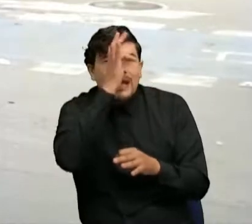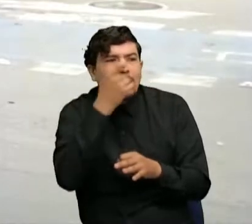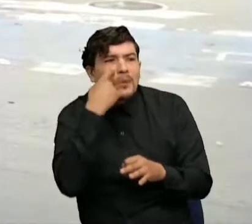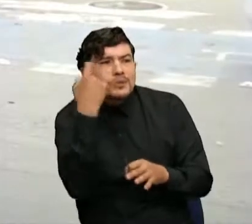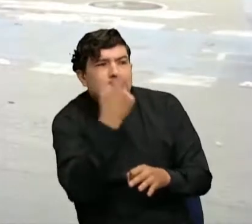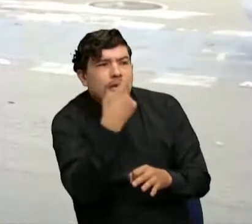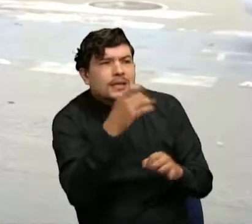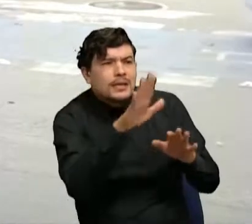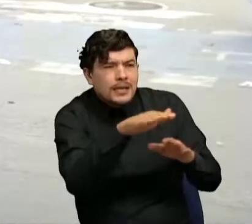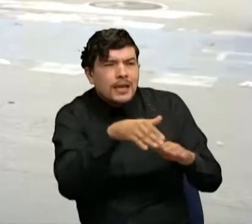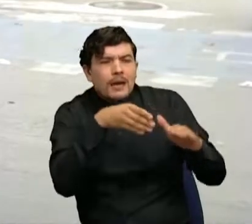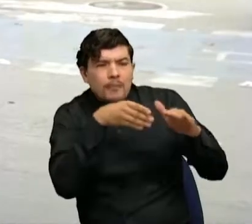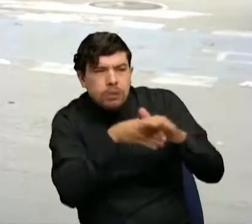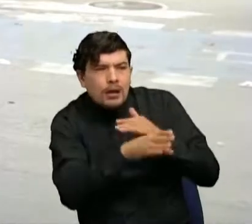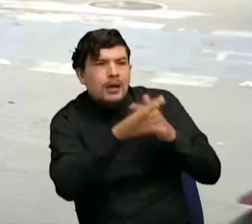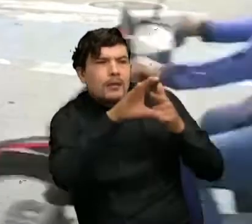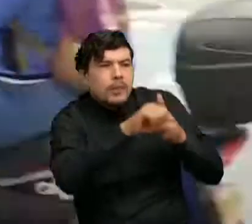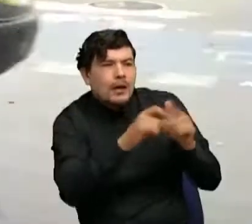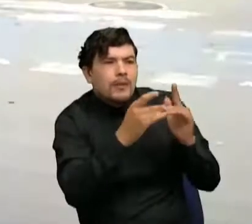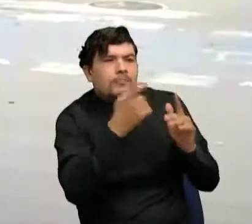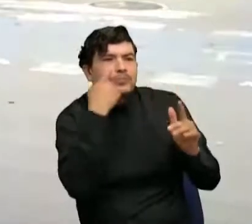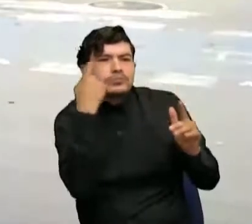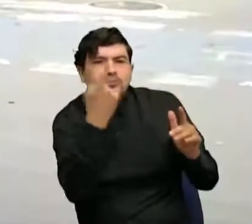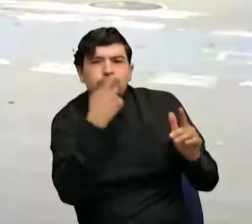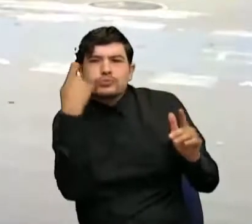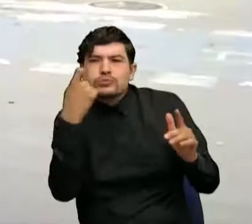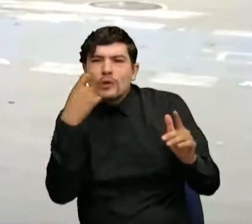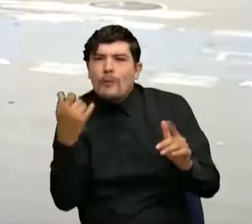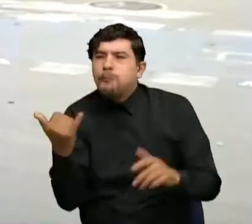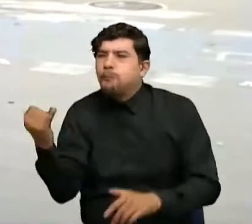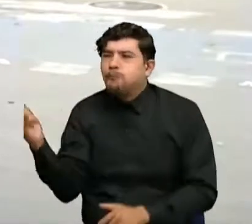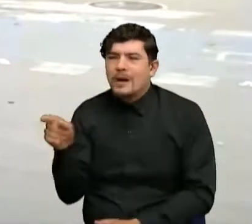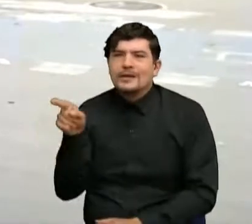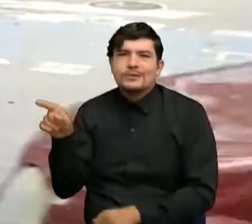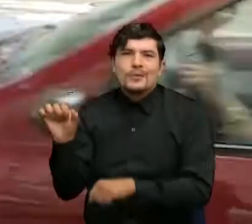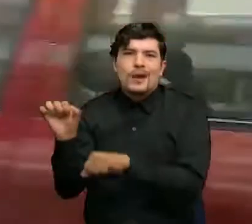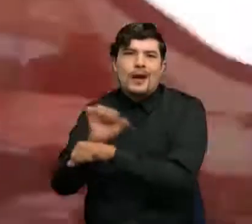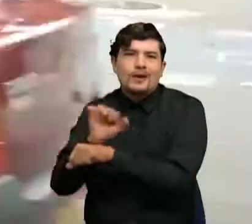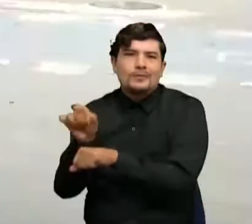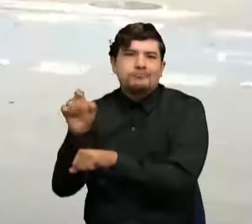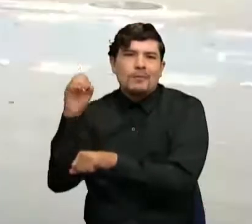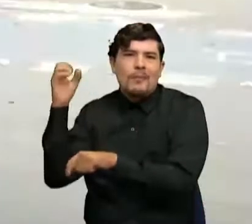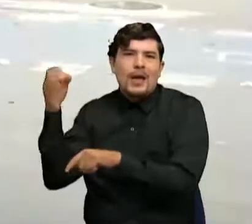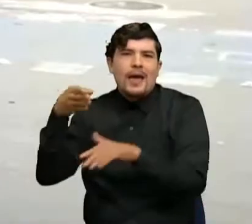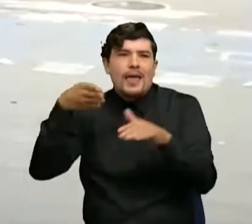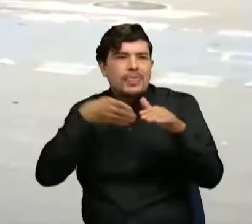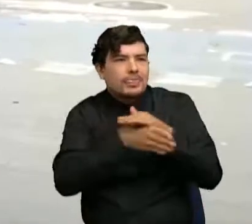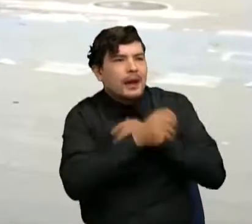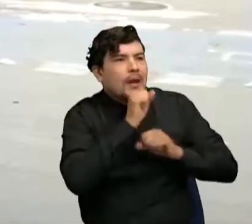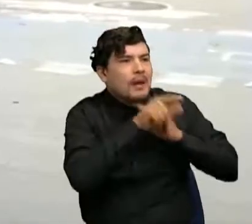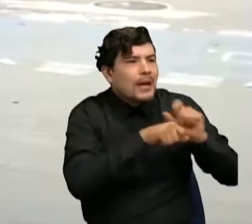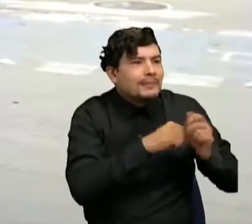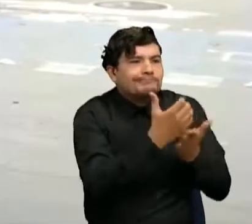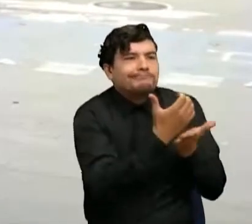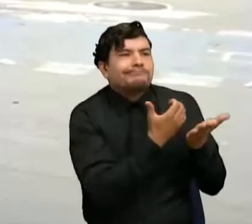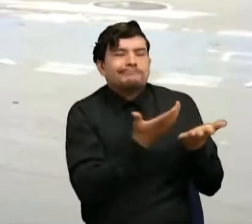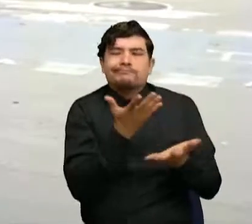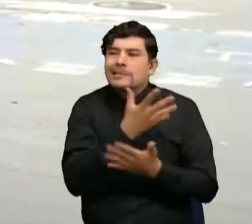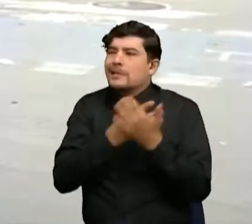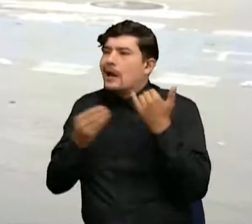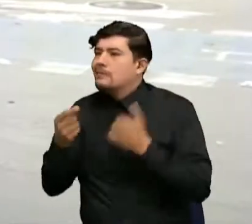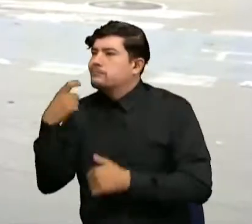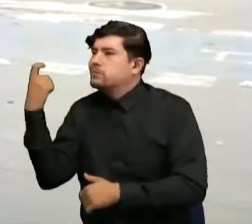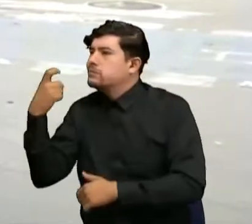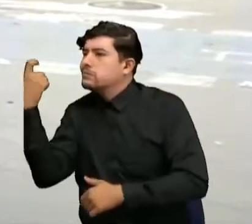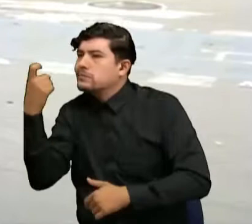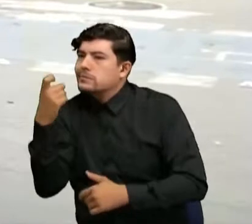busca de una unidad de cuidados intensivos, como estas ambulancias entran y salen totalmente de estas clínicas, precisamente con